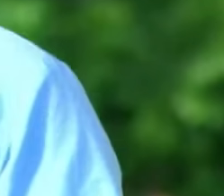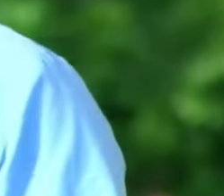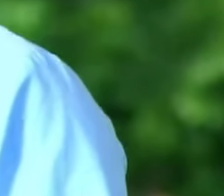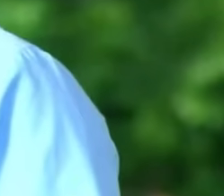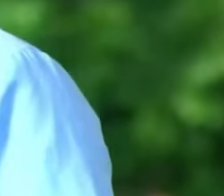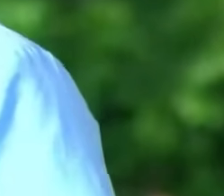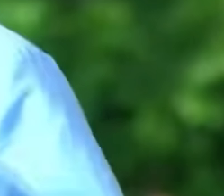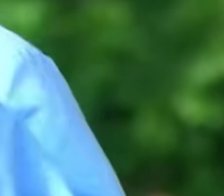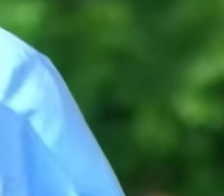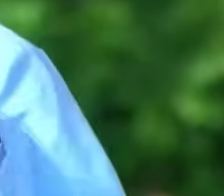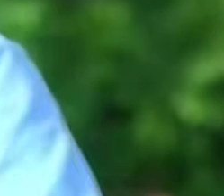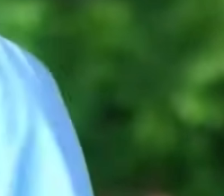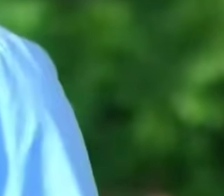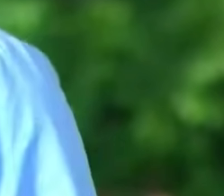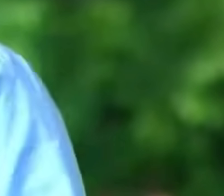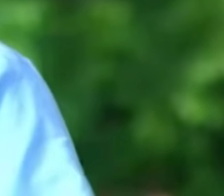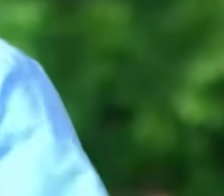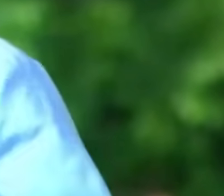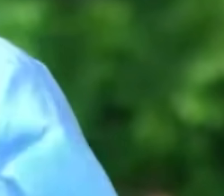Hoy,